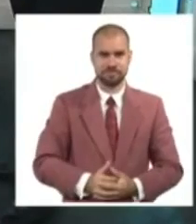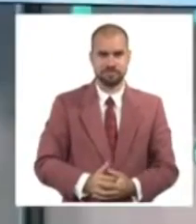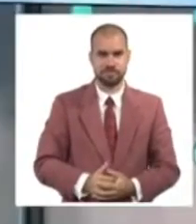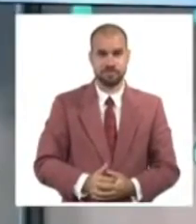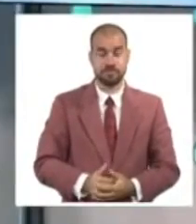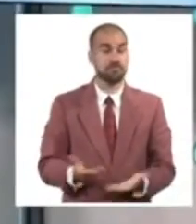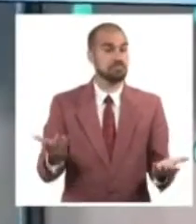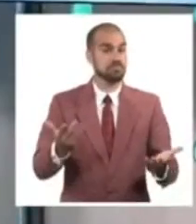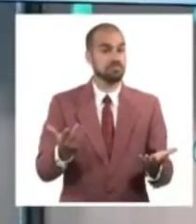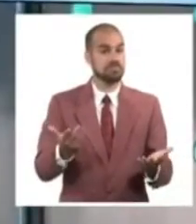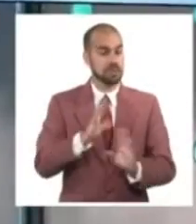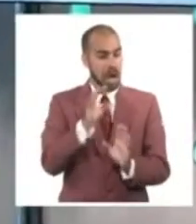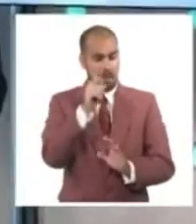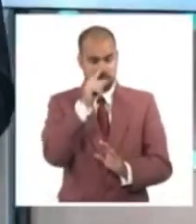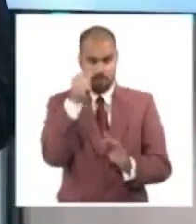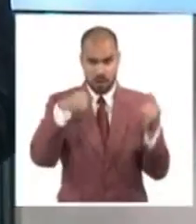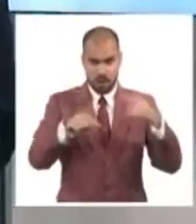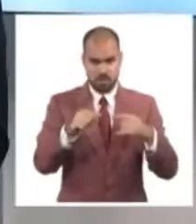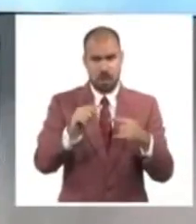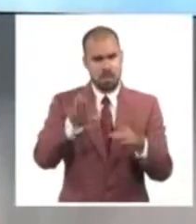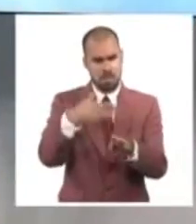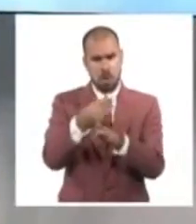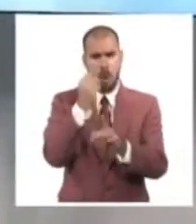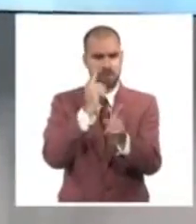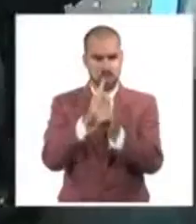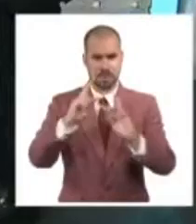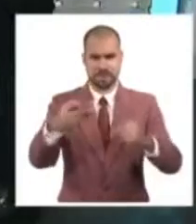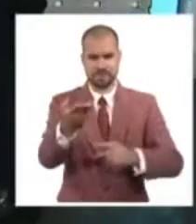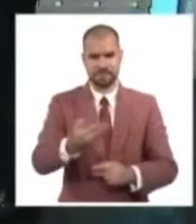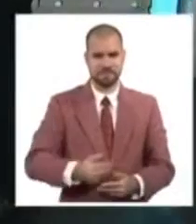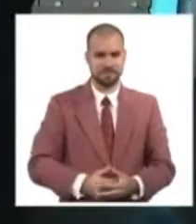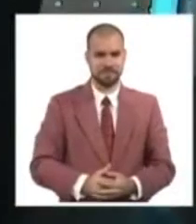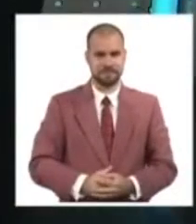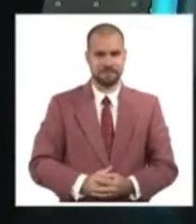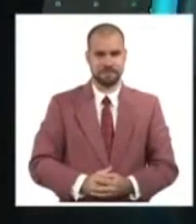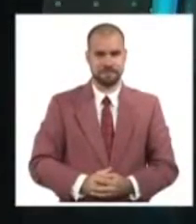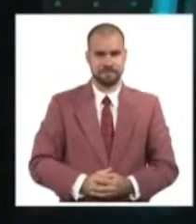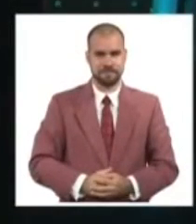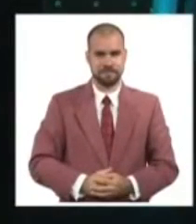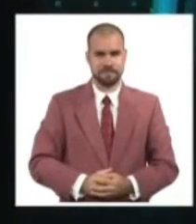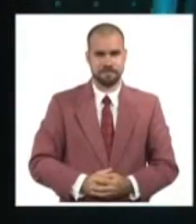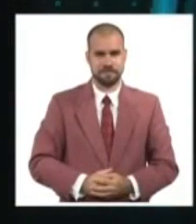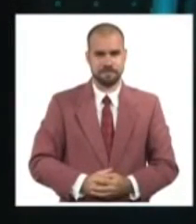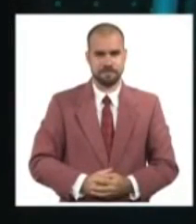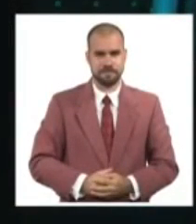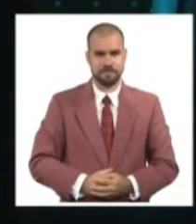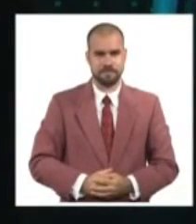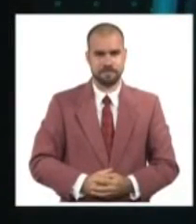Aunque por ahora es todo, muy pronto regresaremos.